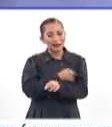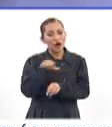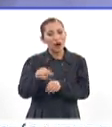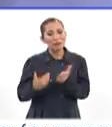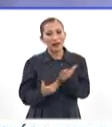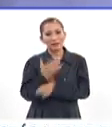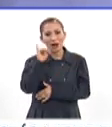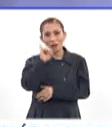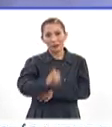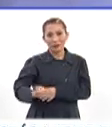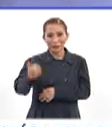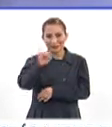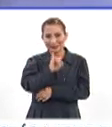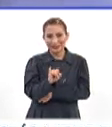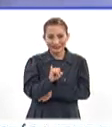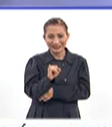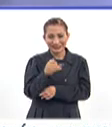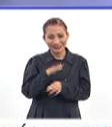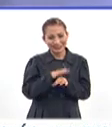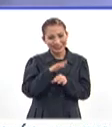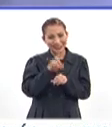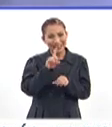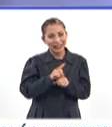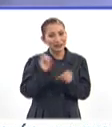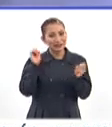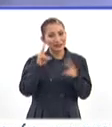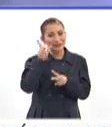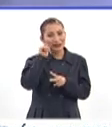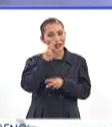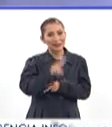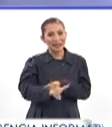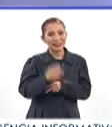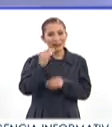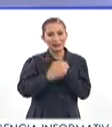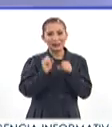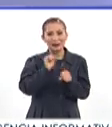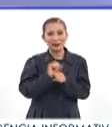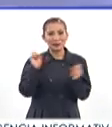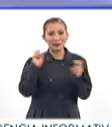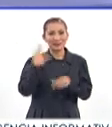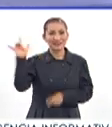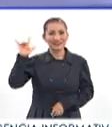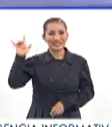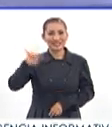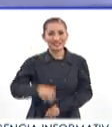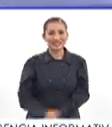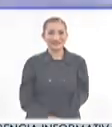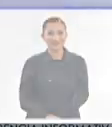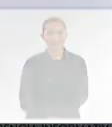acompañarnos esta mañana de jueves. Pásenla bien, nos vemos mañana viernes, cerramos semana. Hasta luego.